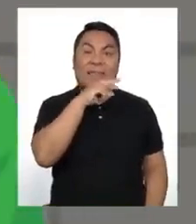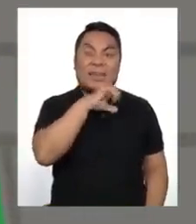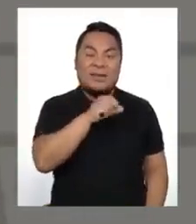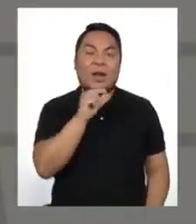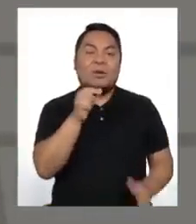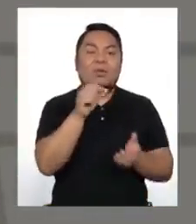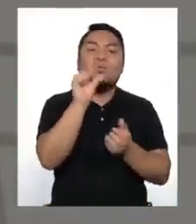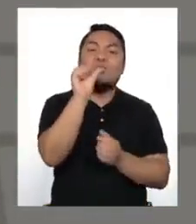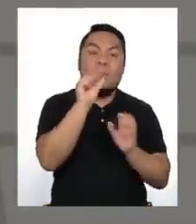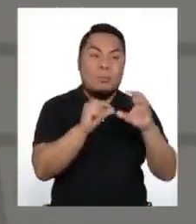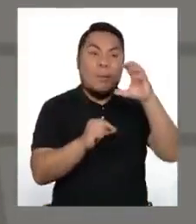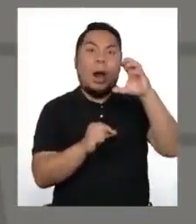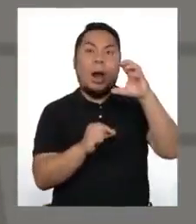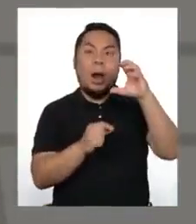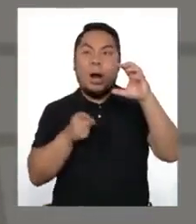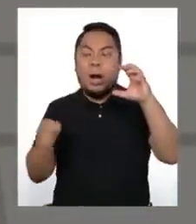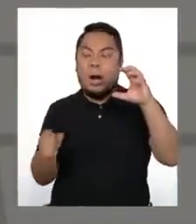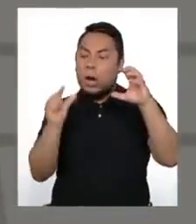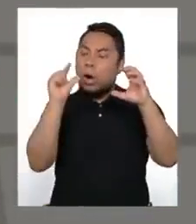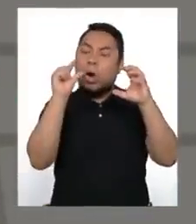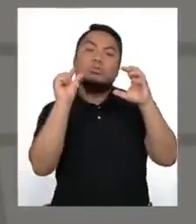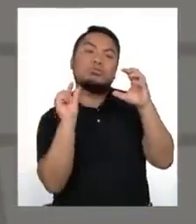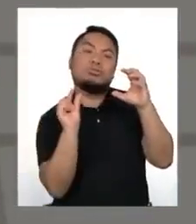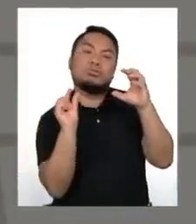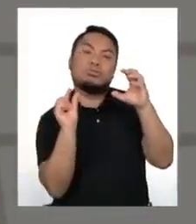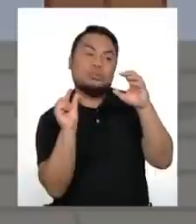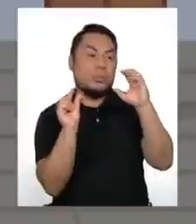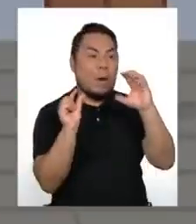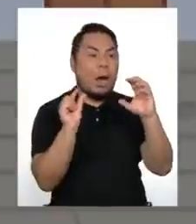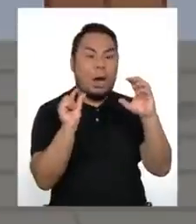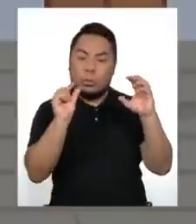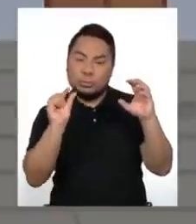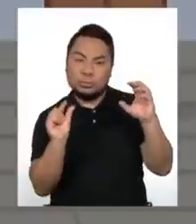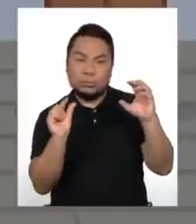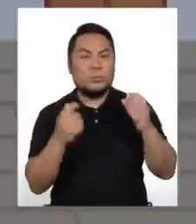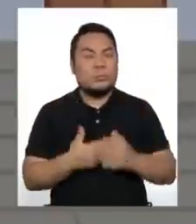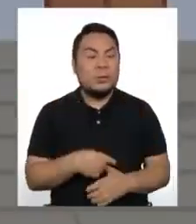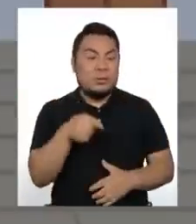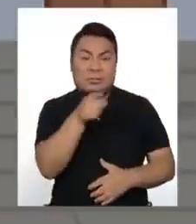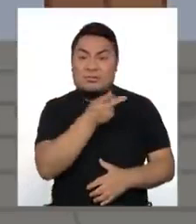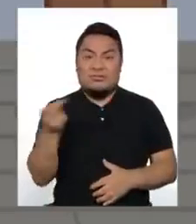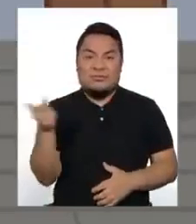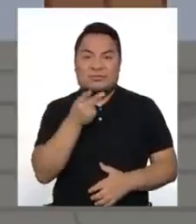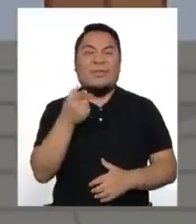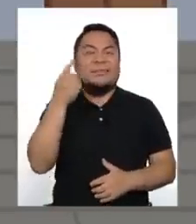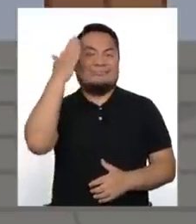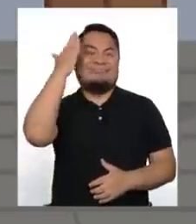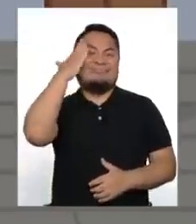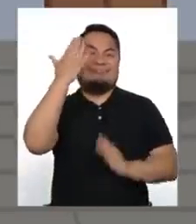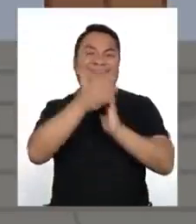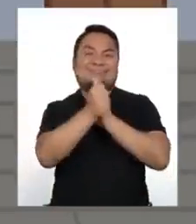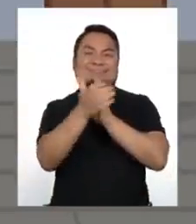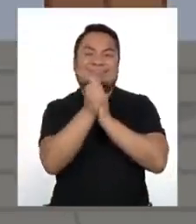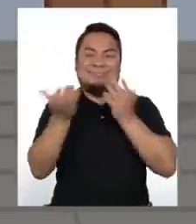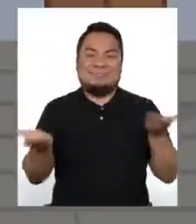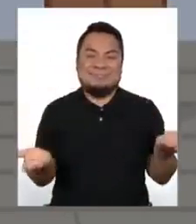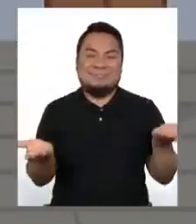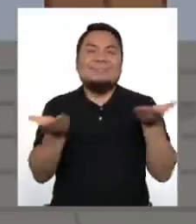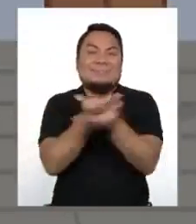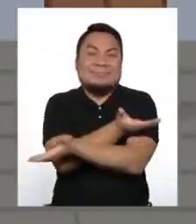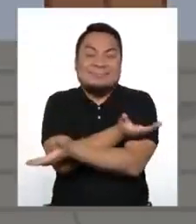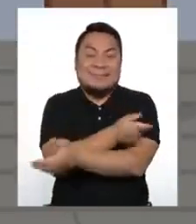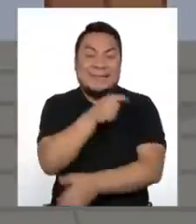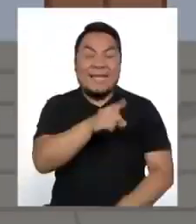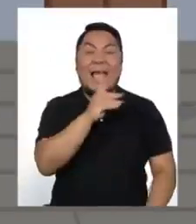grandes y Tomás tiene canicas pequeñas. Ahora son expertos en canjes o trueques, así que